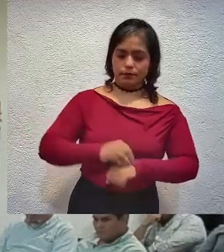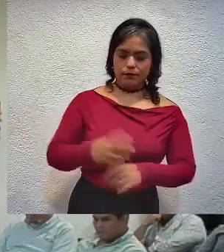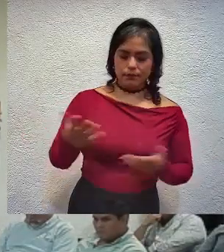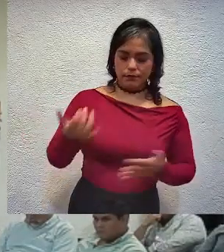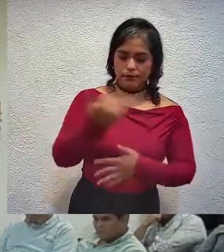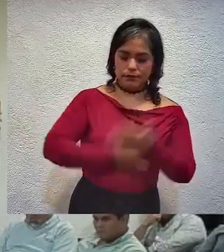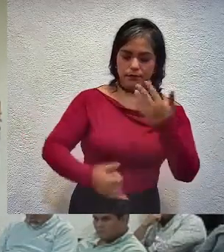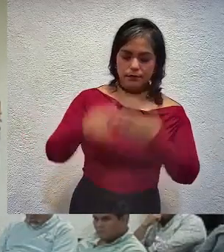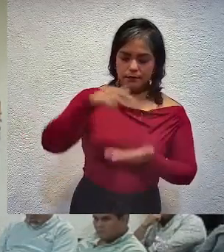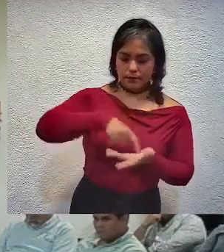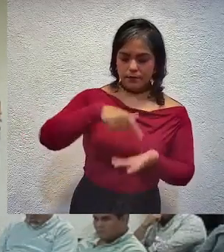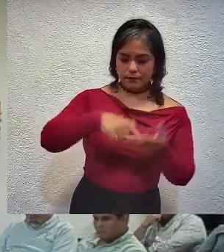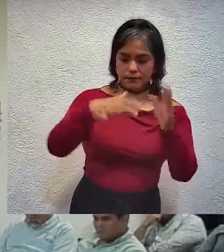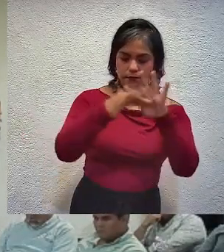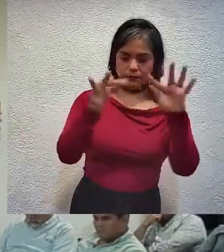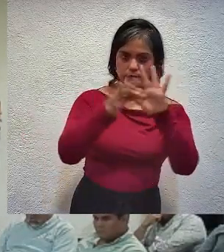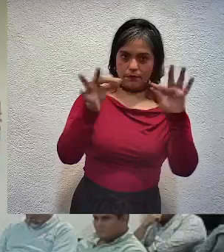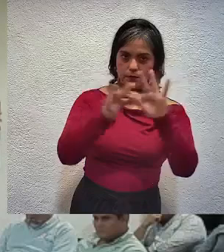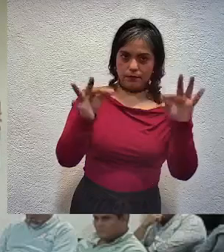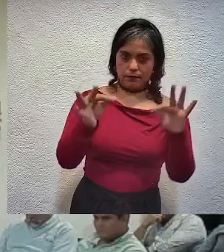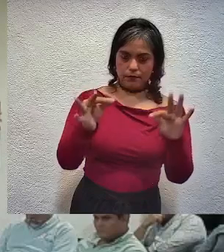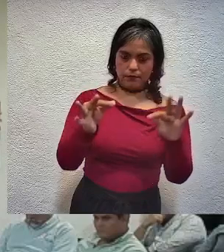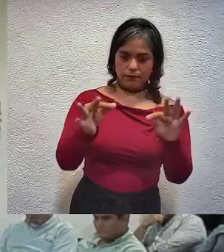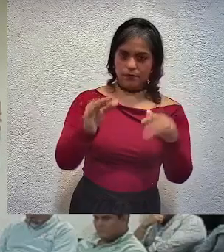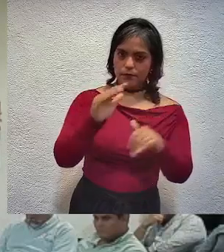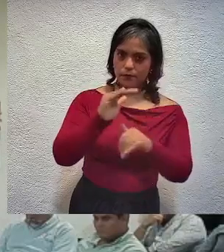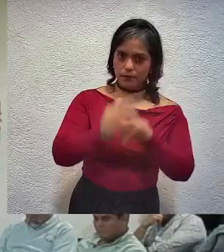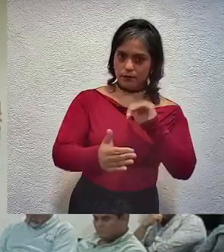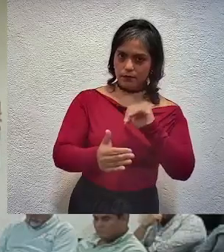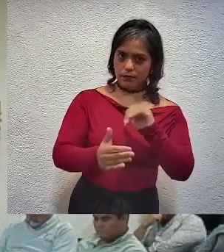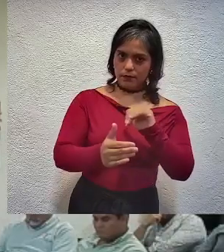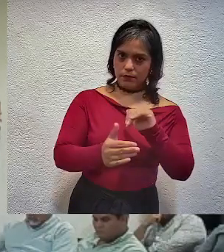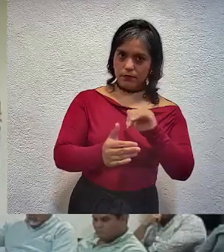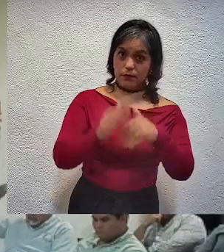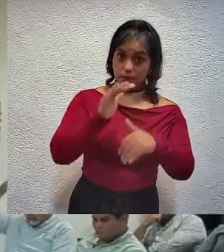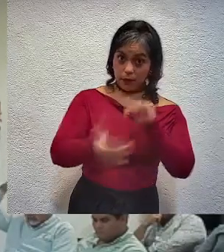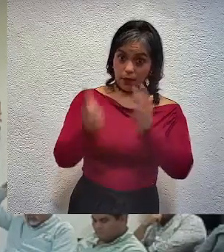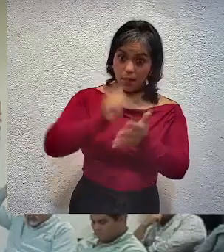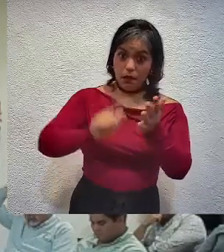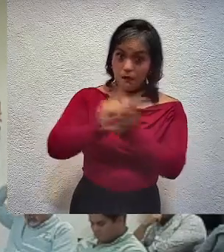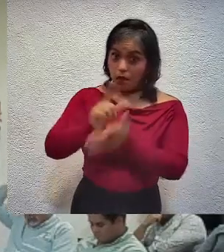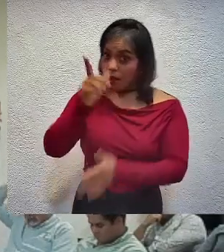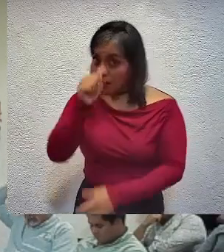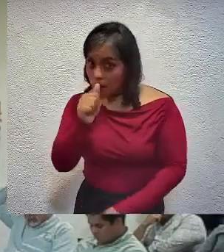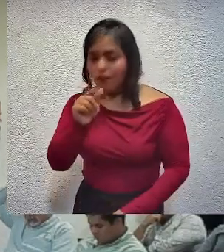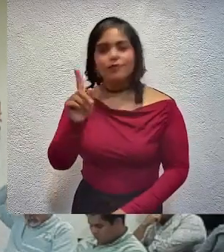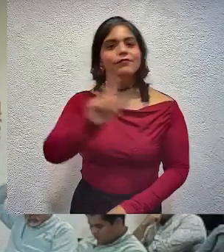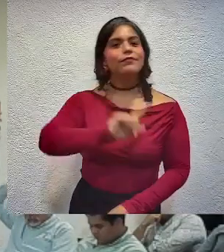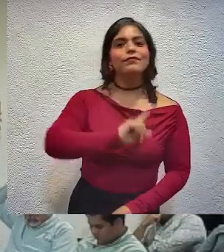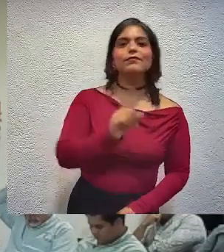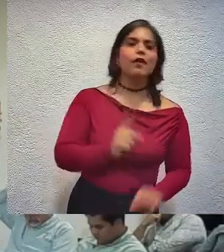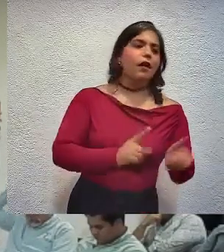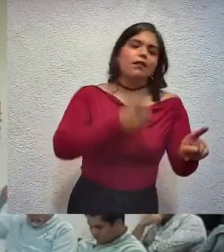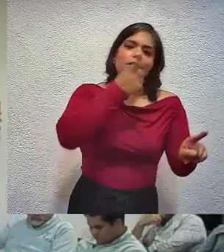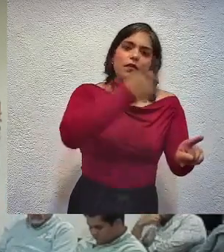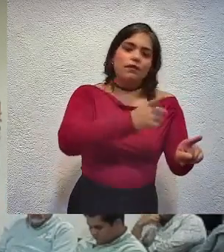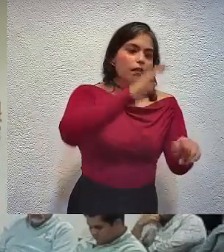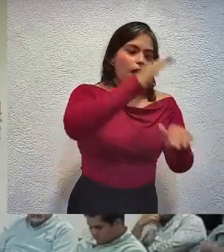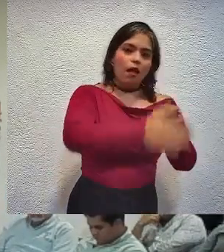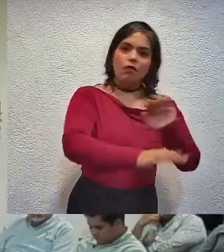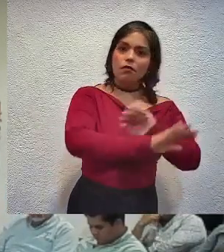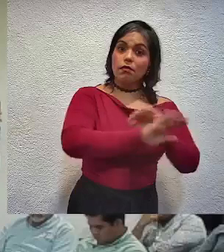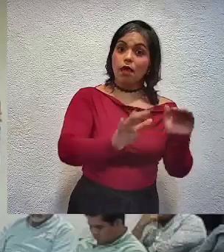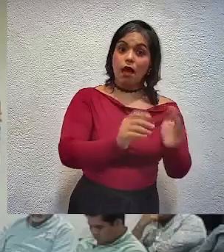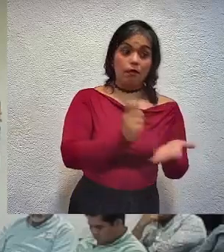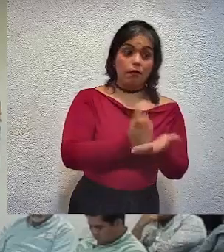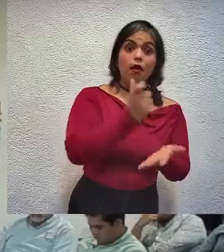de la cuenta se establece que no hay suspensión ilegal de remuneraciones del actor porque el último pago que se le realizó